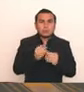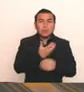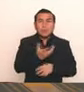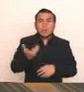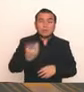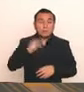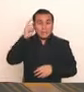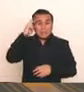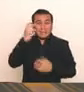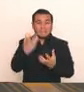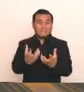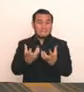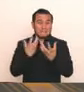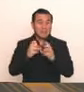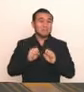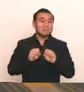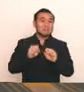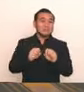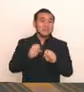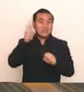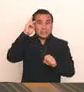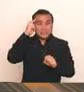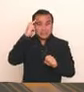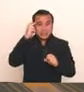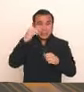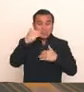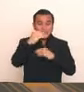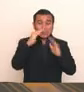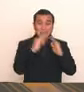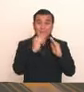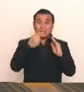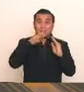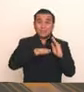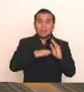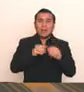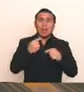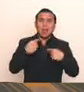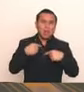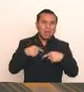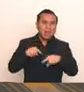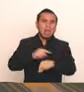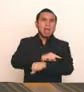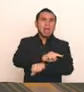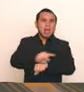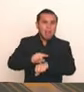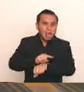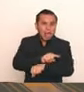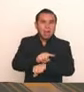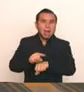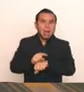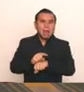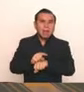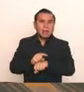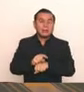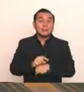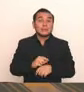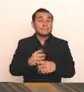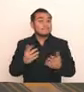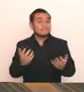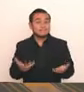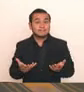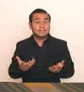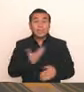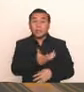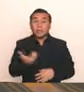decenas de miles de muertos y después de confinamientos y 40 en las extremas largas rígidas e implacables en